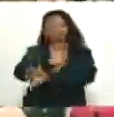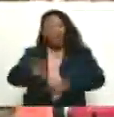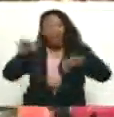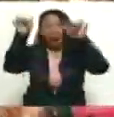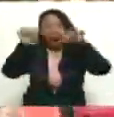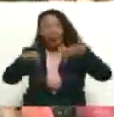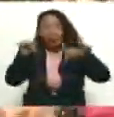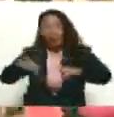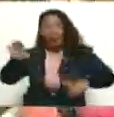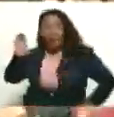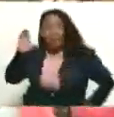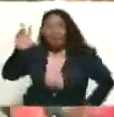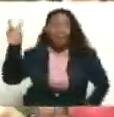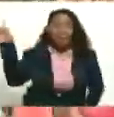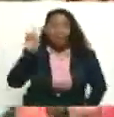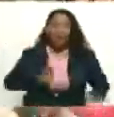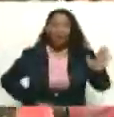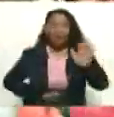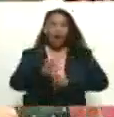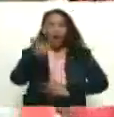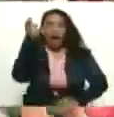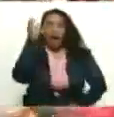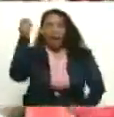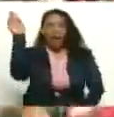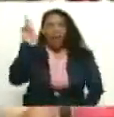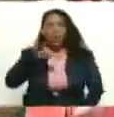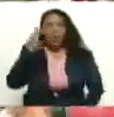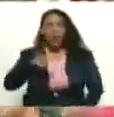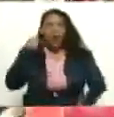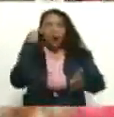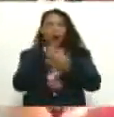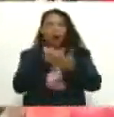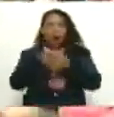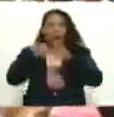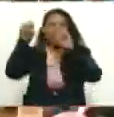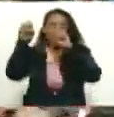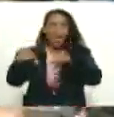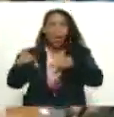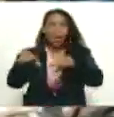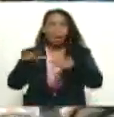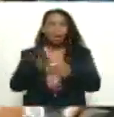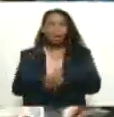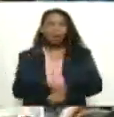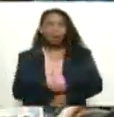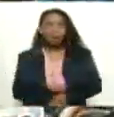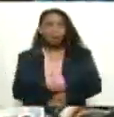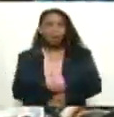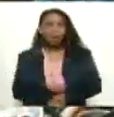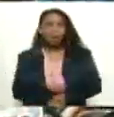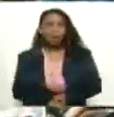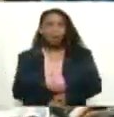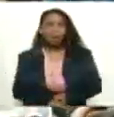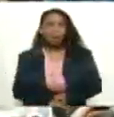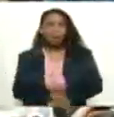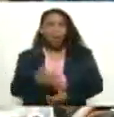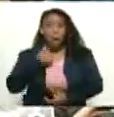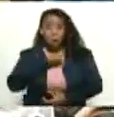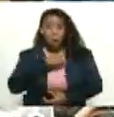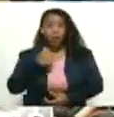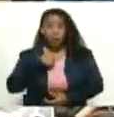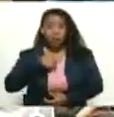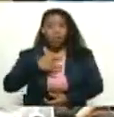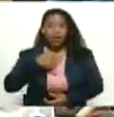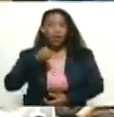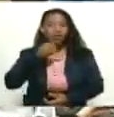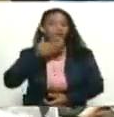aquí por la patria, que jamás y nunca se van a luchar, se van a rendir. Y nos sentimos, me siento orgulloso,